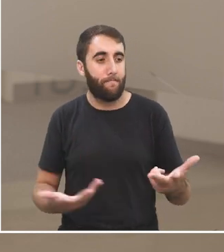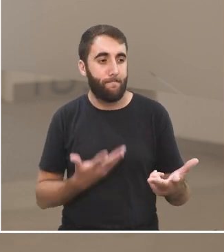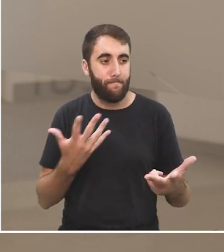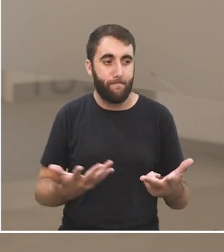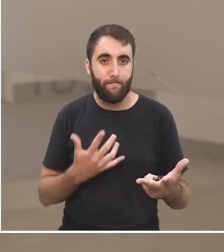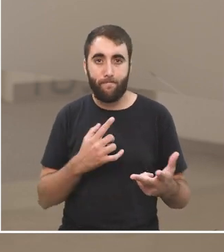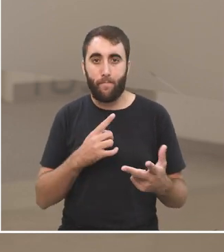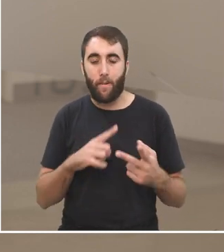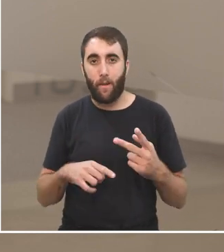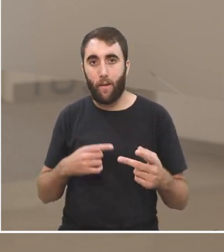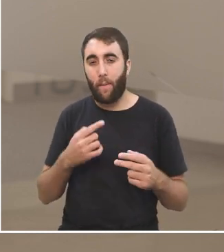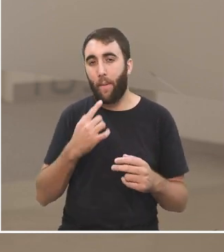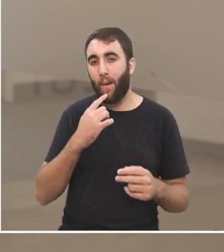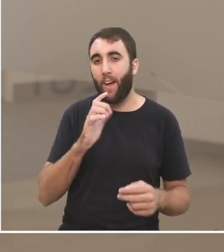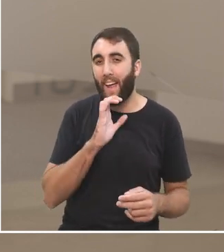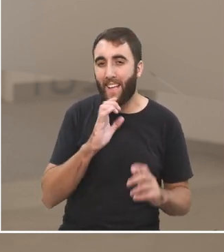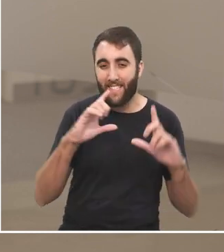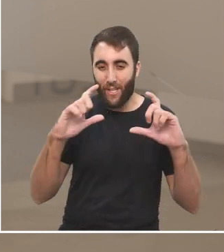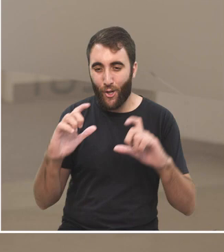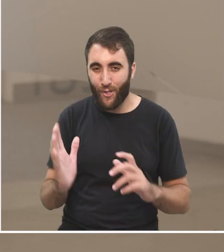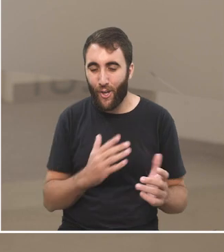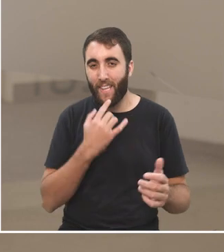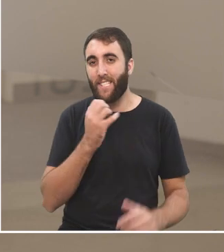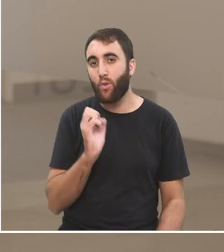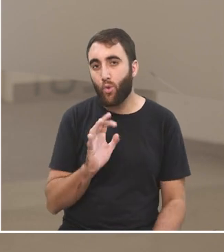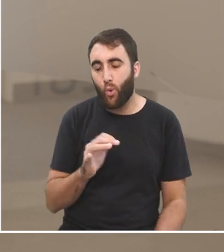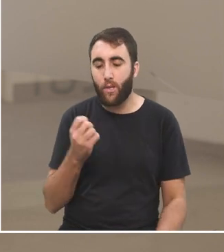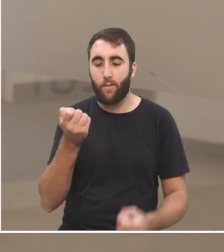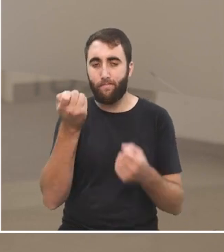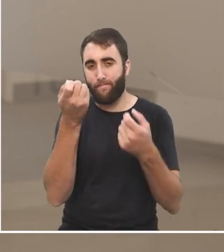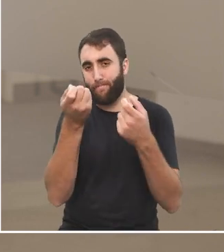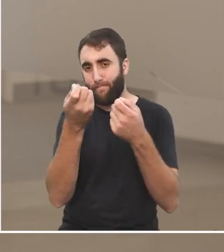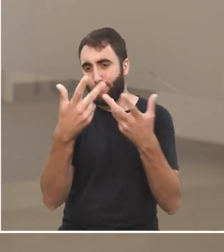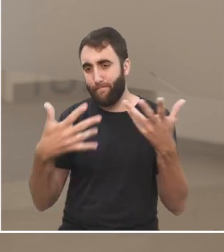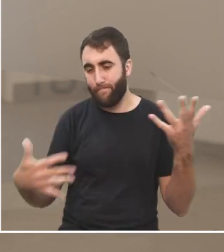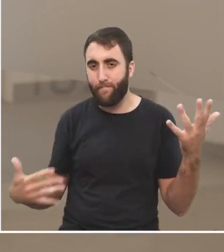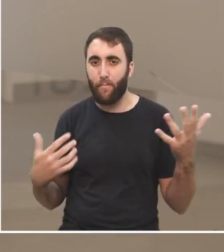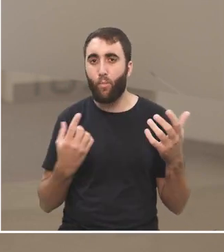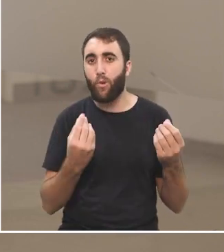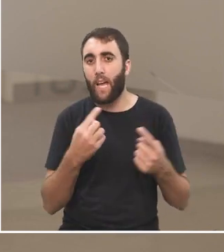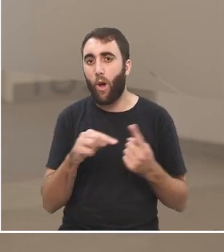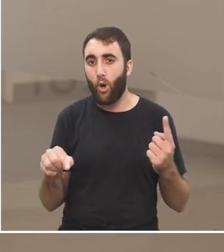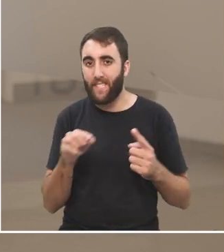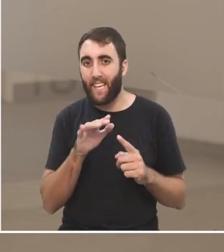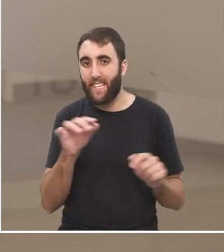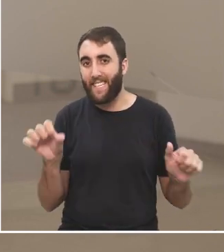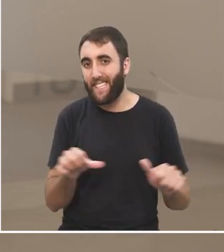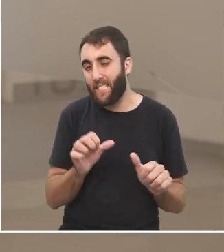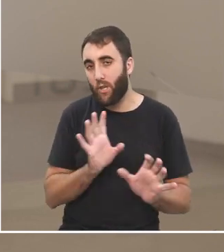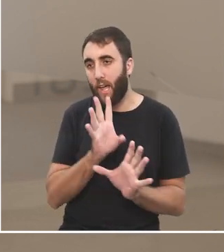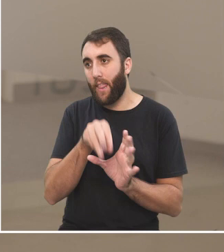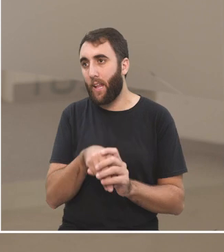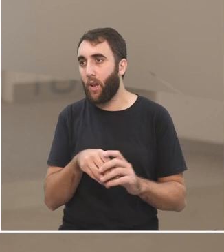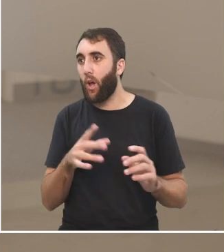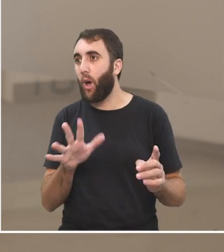golpes de efecto memes insultos en fin toda una serie de factores que forman parte